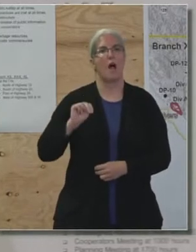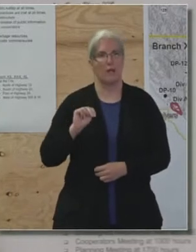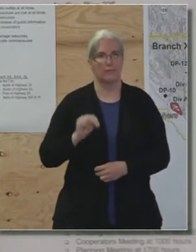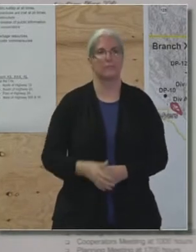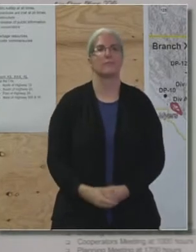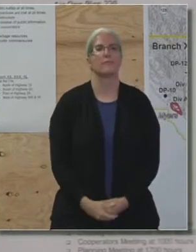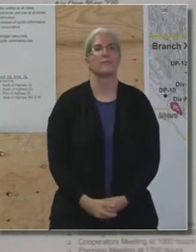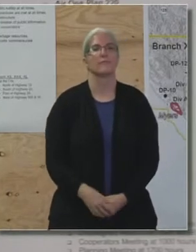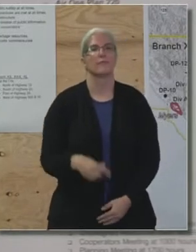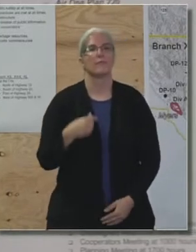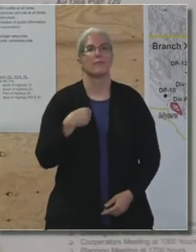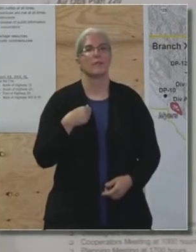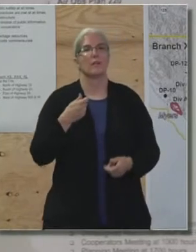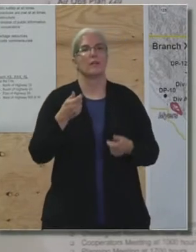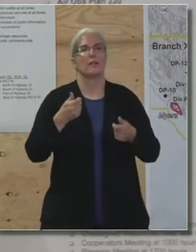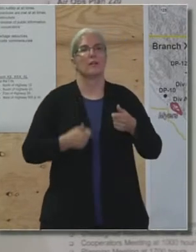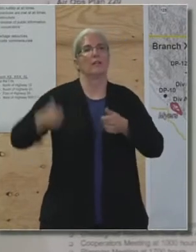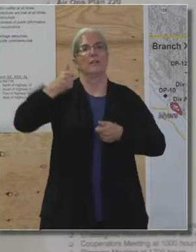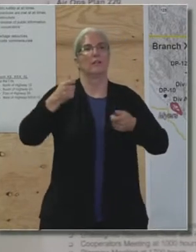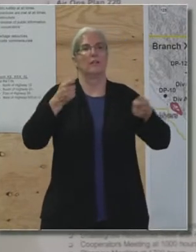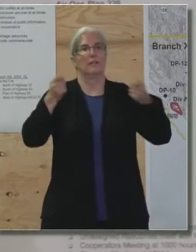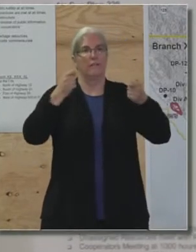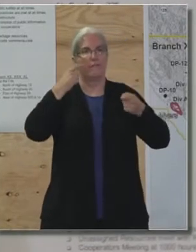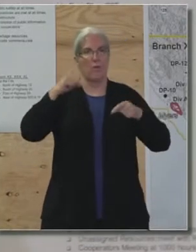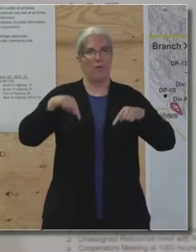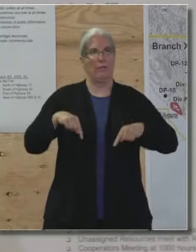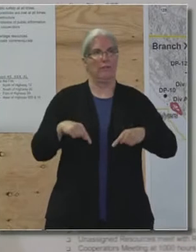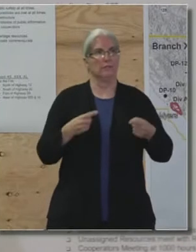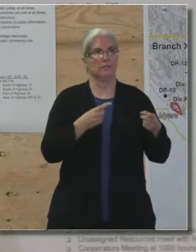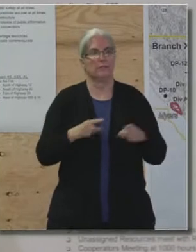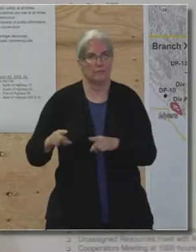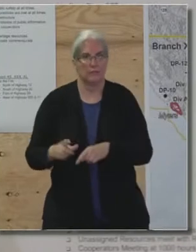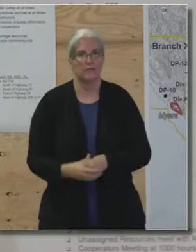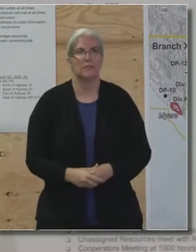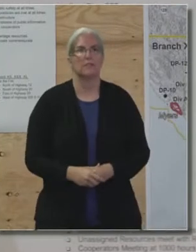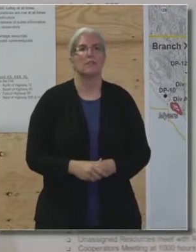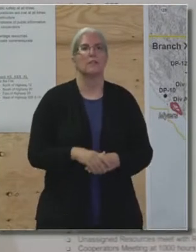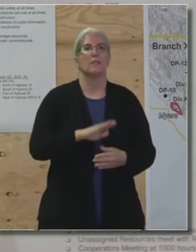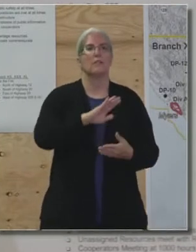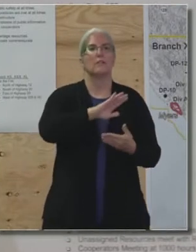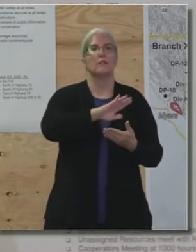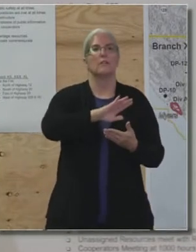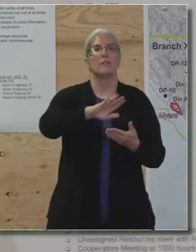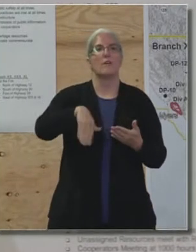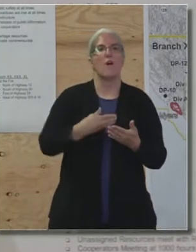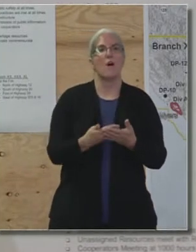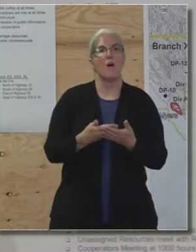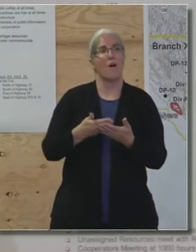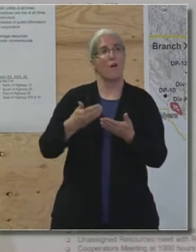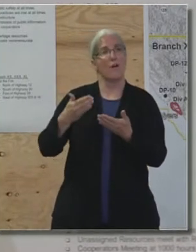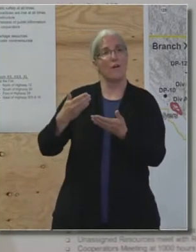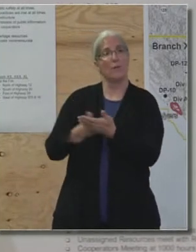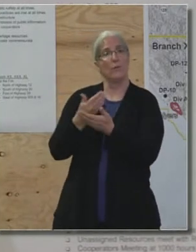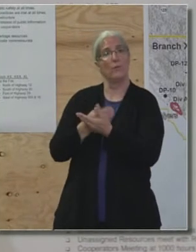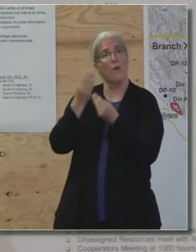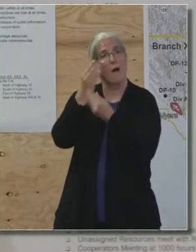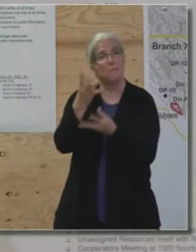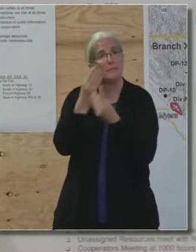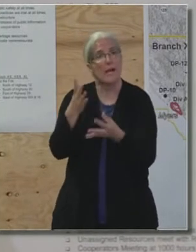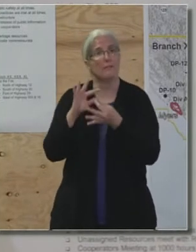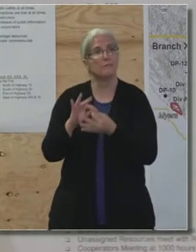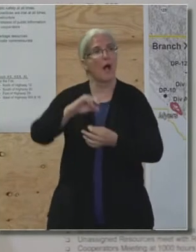soy el oficial de información pública del equipo 2 designado al complejo lighting les voy a dar una actualización